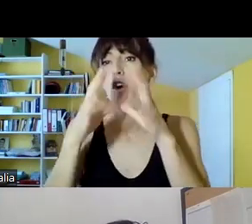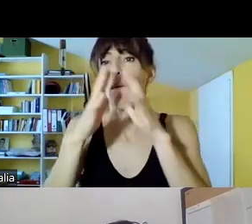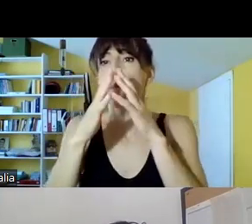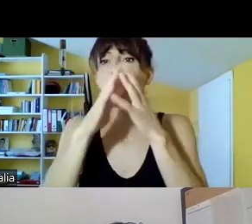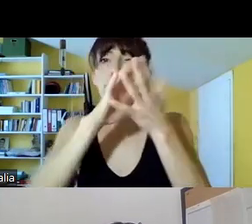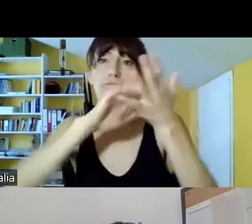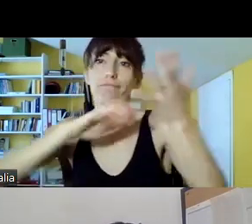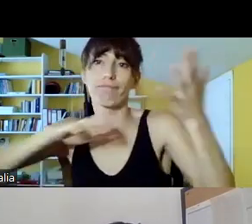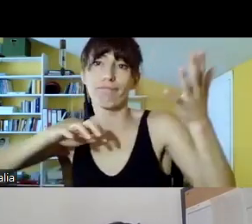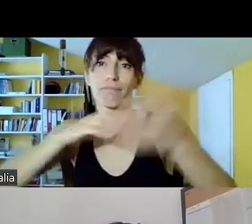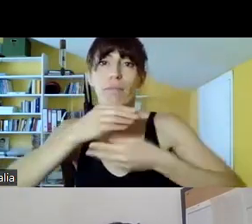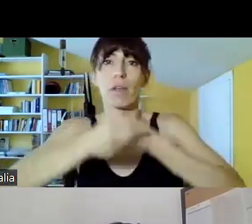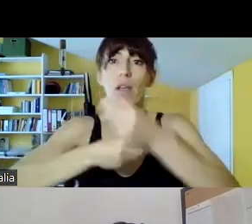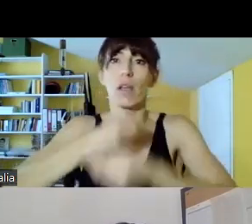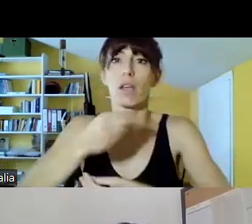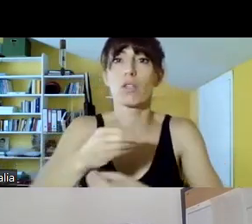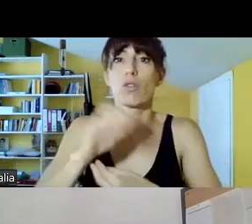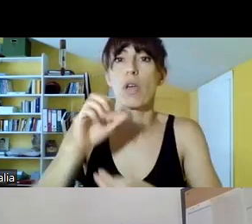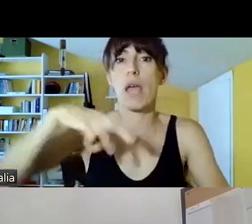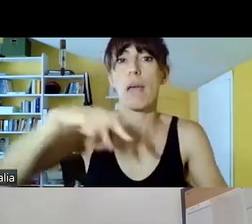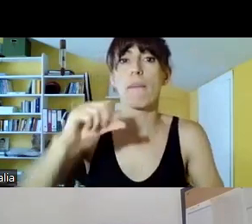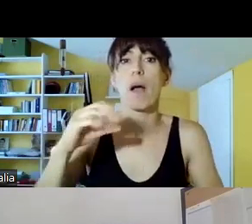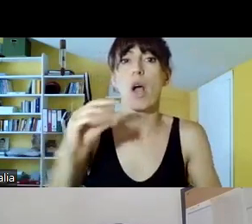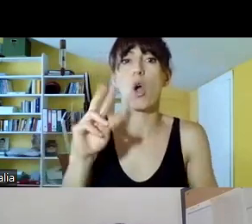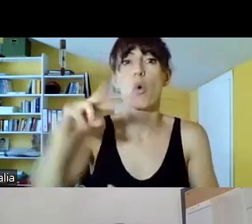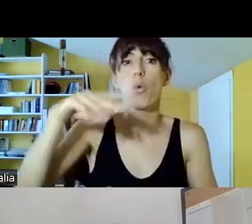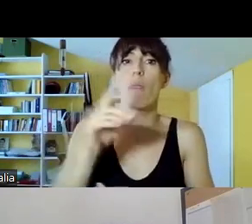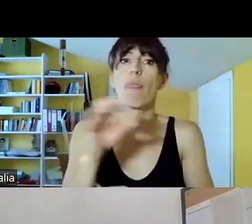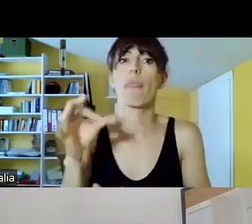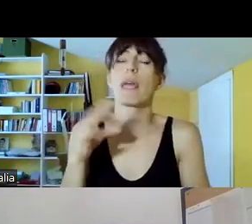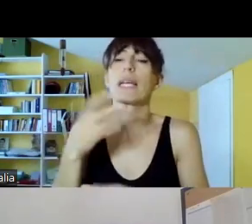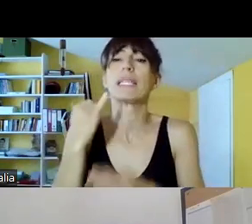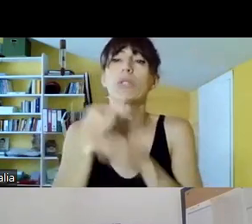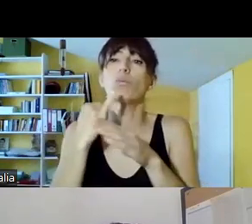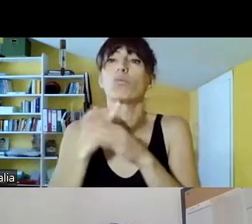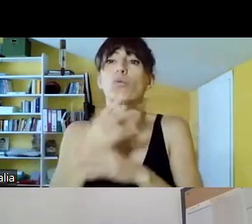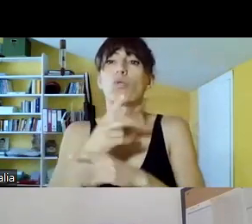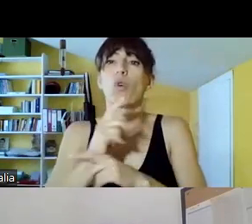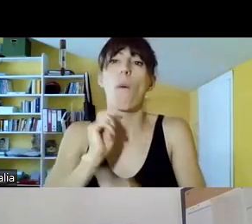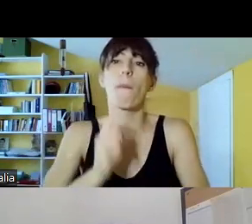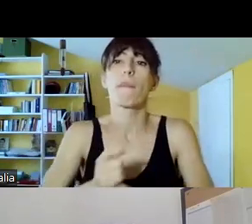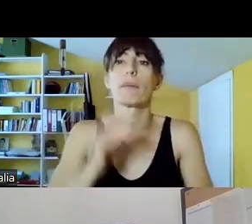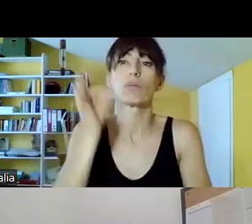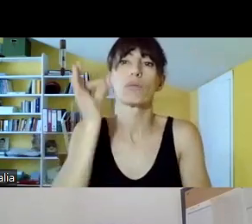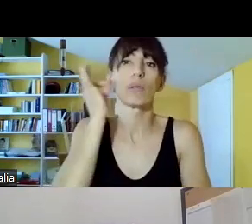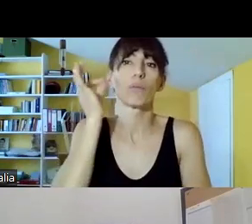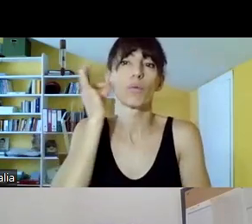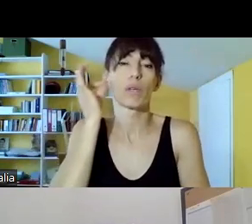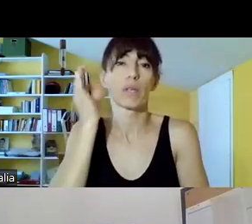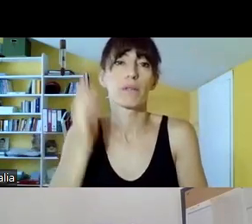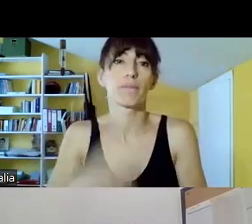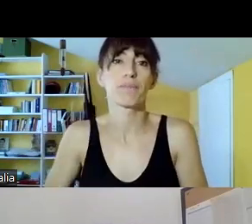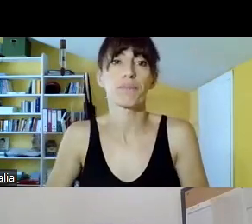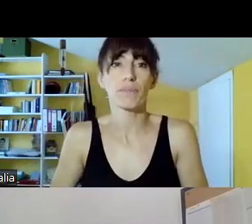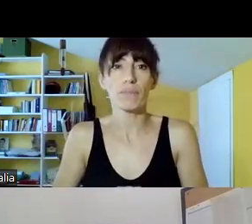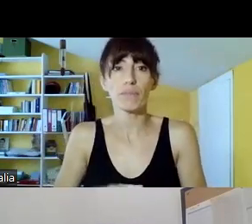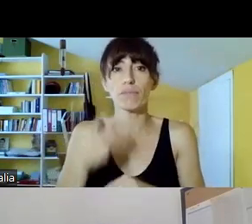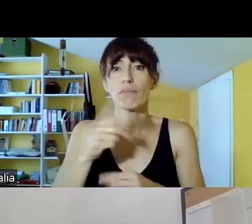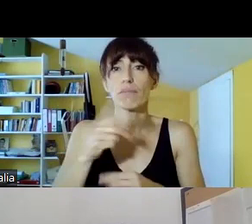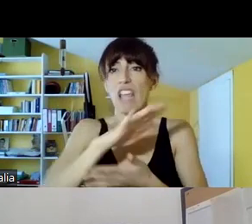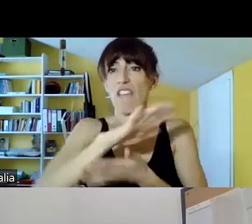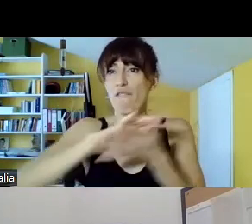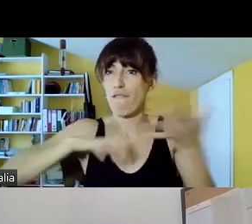que es el Instituto Vasco de la Mujer, en el que ha participado una compañera de OPIC. En este informe